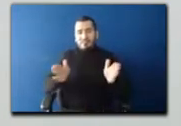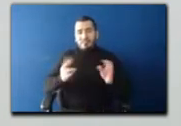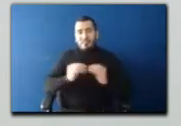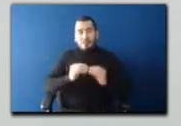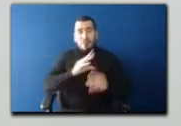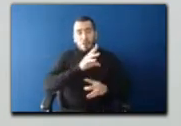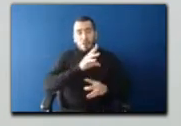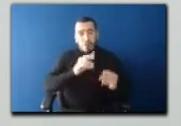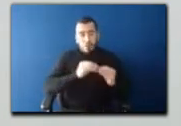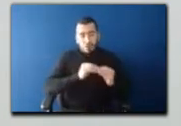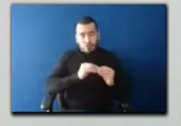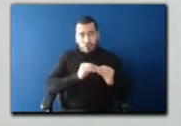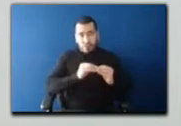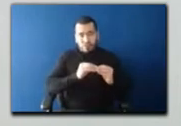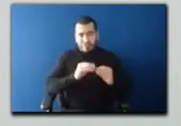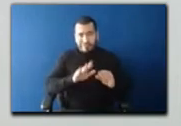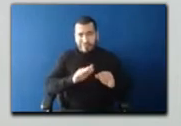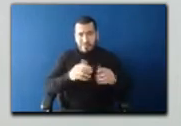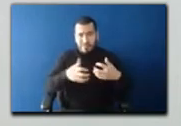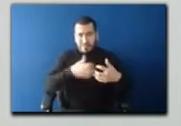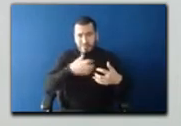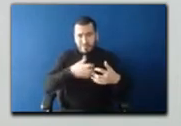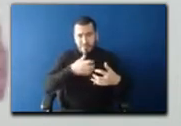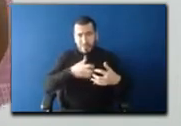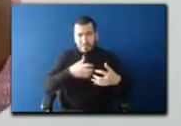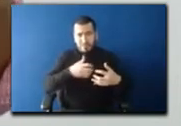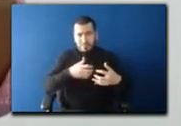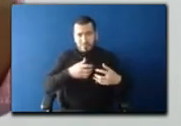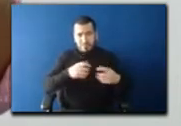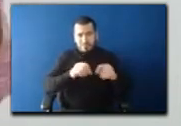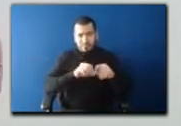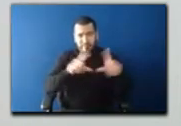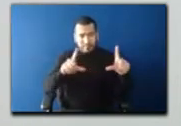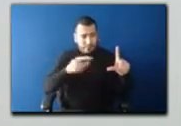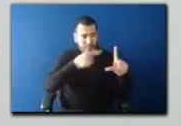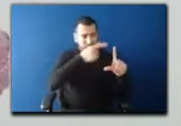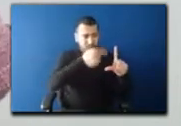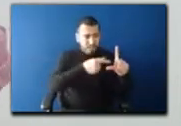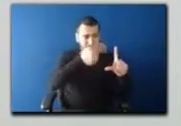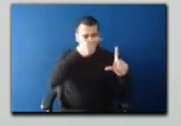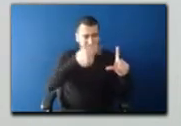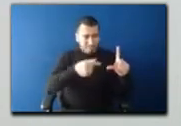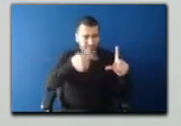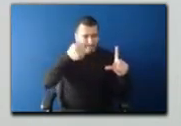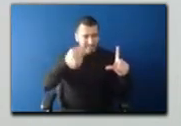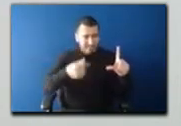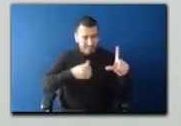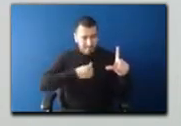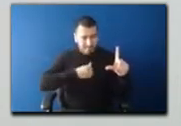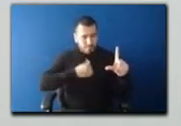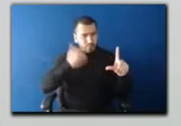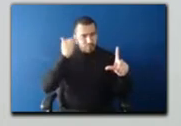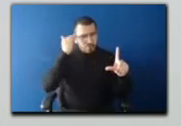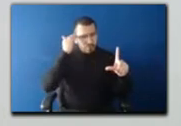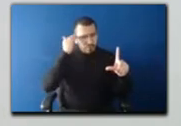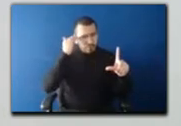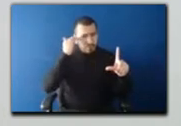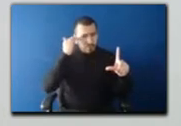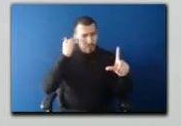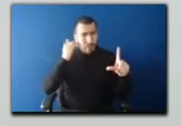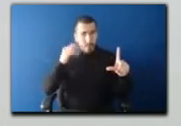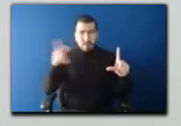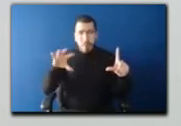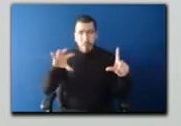de programación de mi sistema operativo solo los conozco yo, al mundo en donde yo abro esos códigos y todo el mundo puede